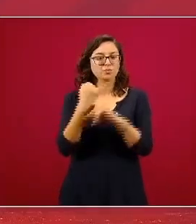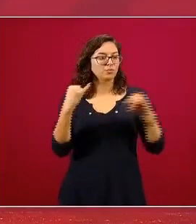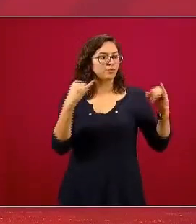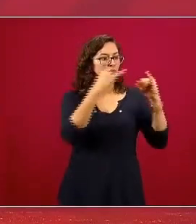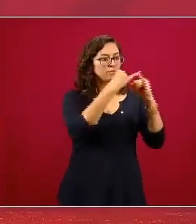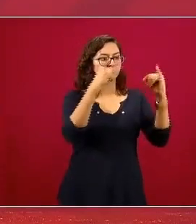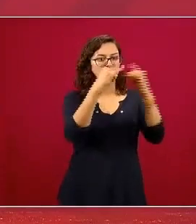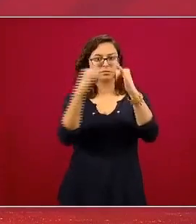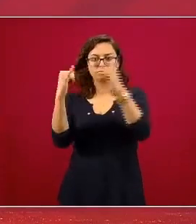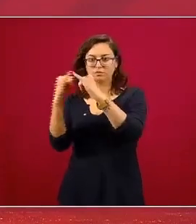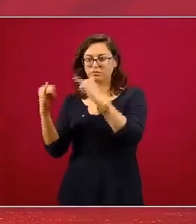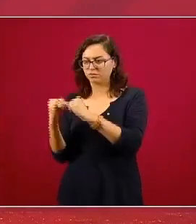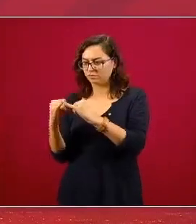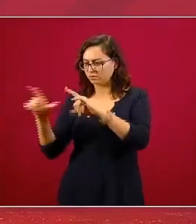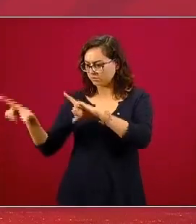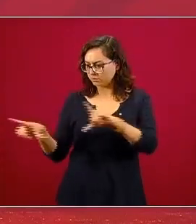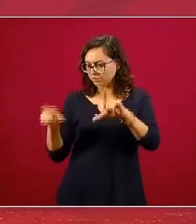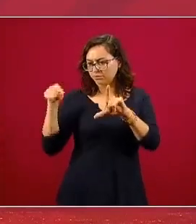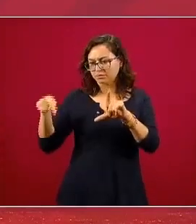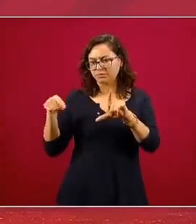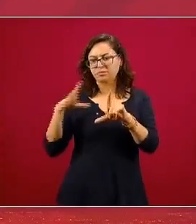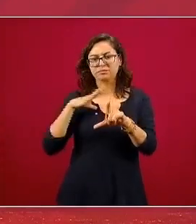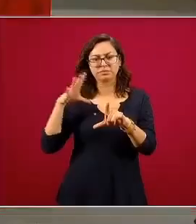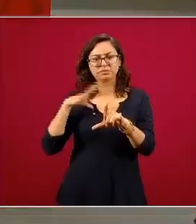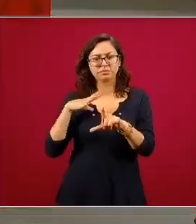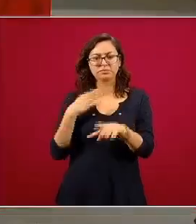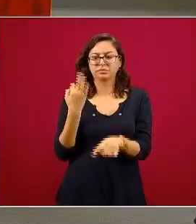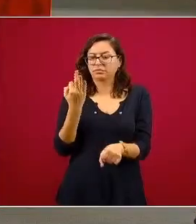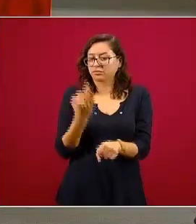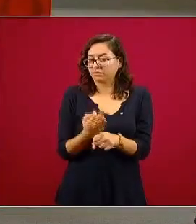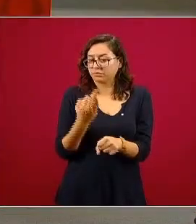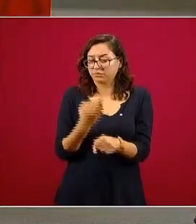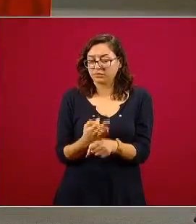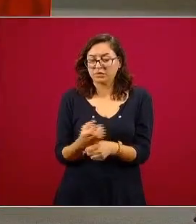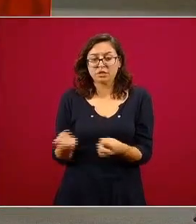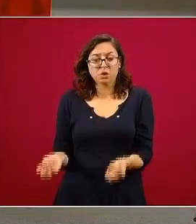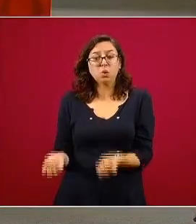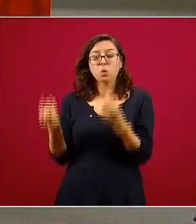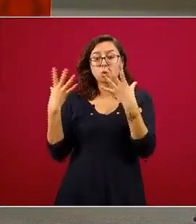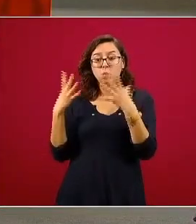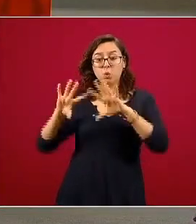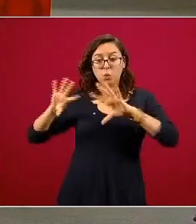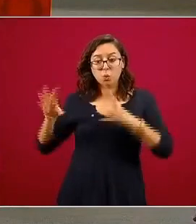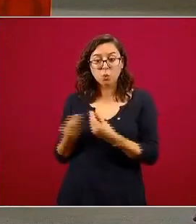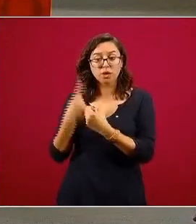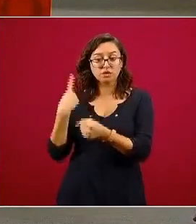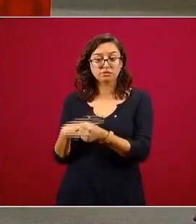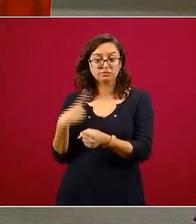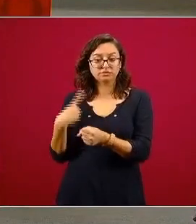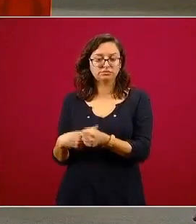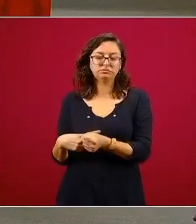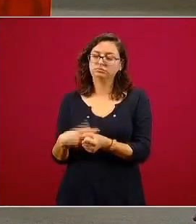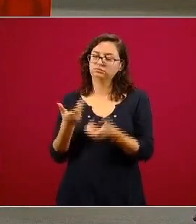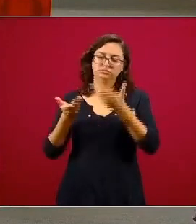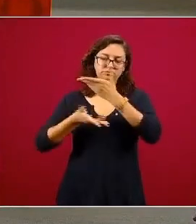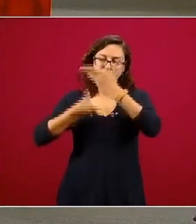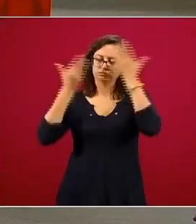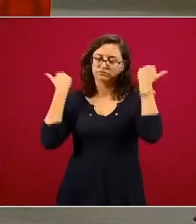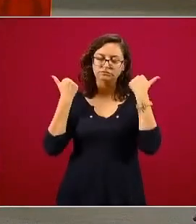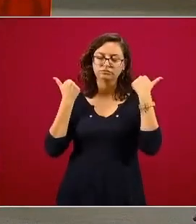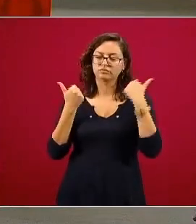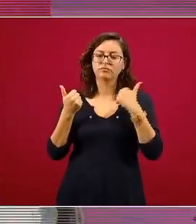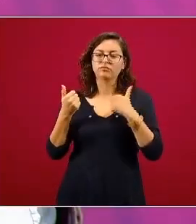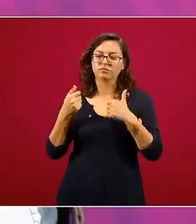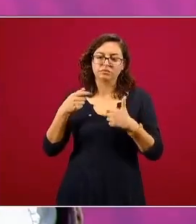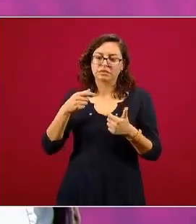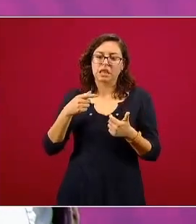han aparecido en la base de datos. No tengo en este momento el número total de casos acumulados que IMSS Bienestar pueda haber